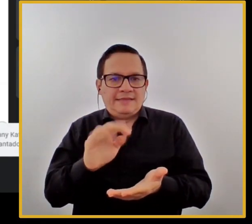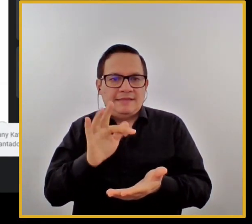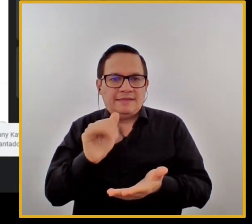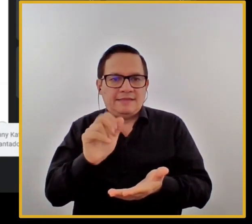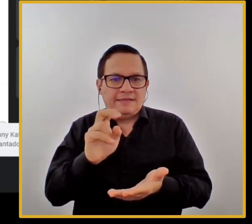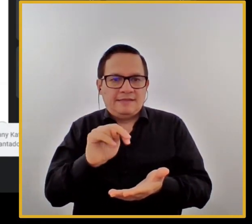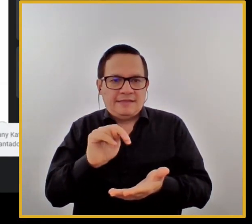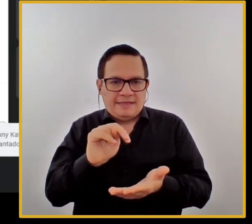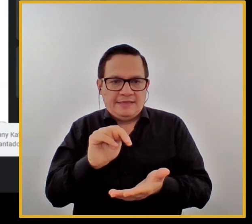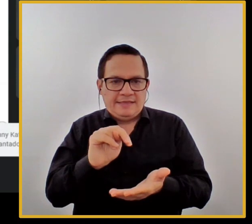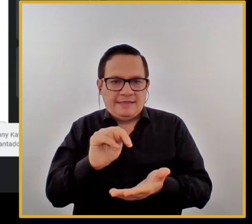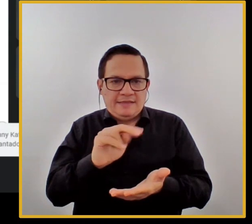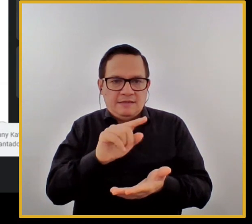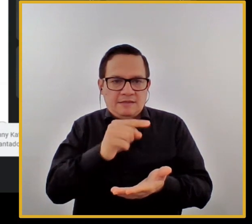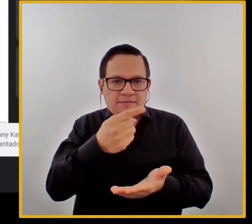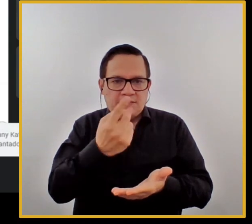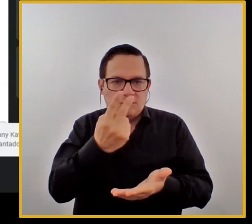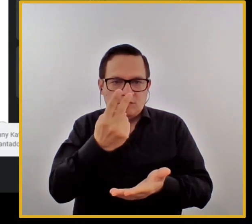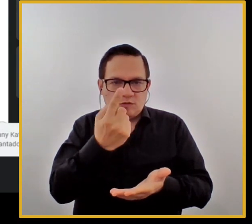a la menos 1 de